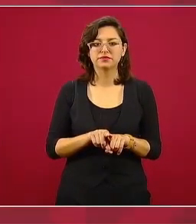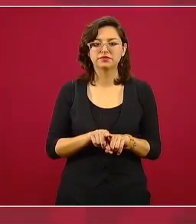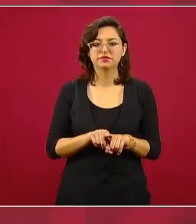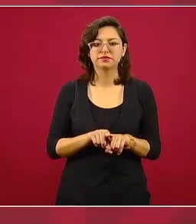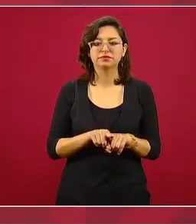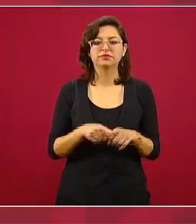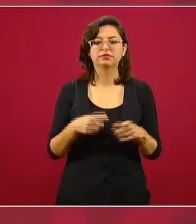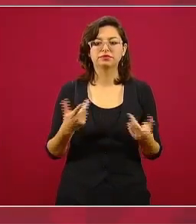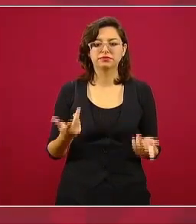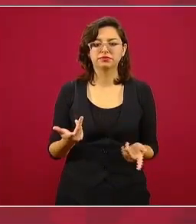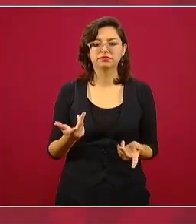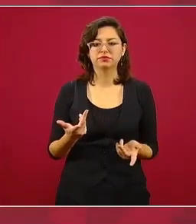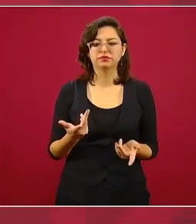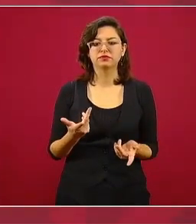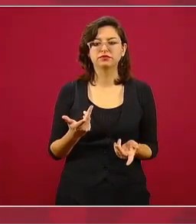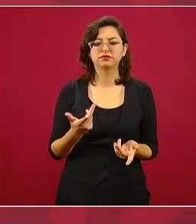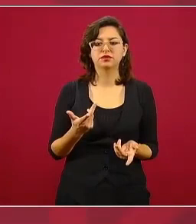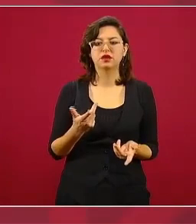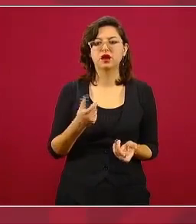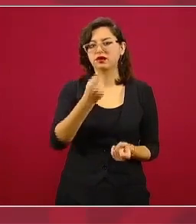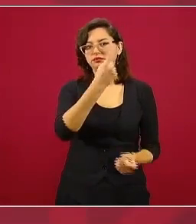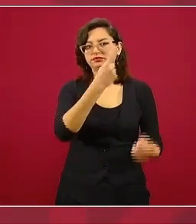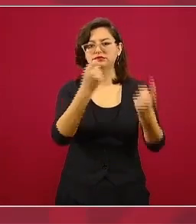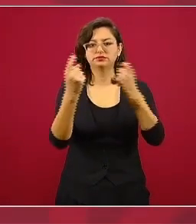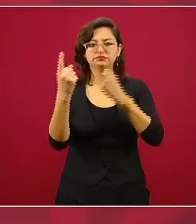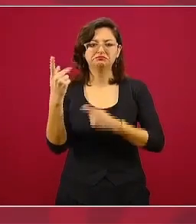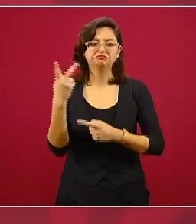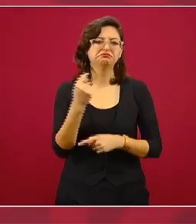lo han solicitado en algunos medios,